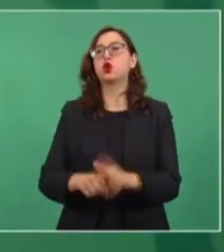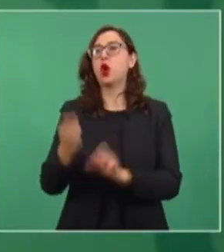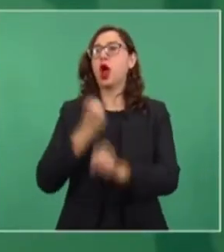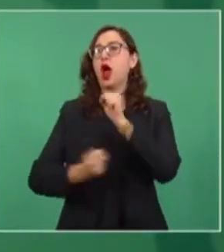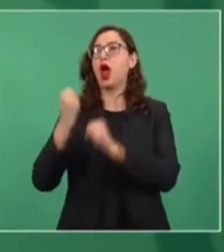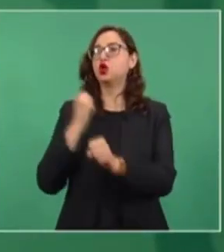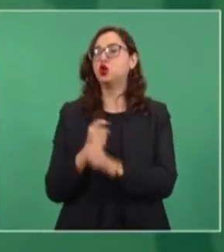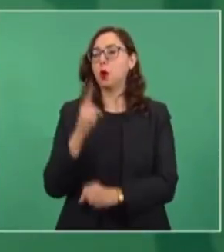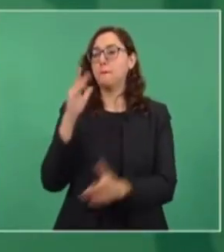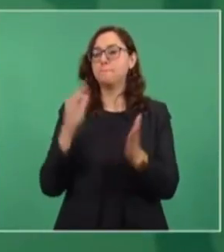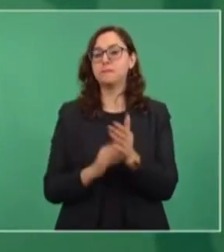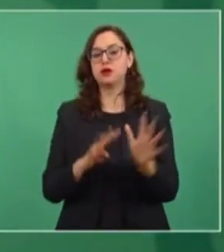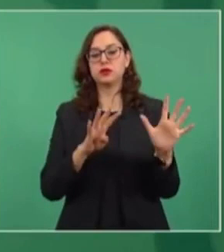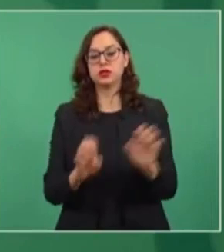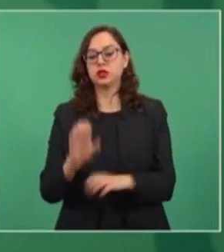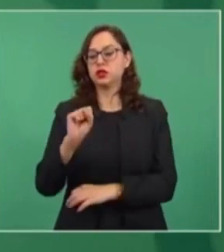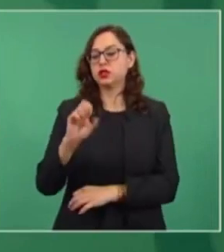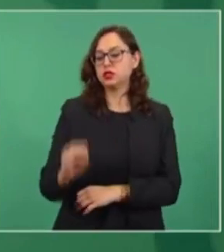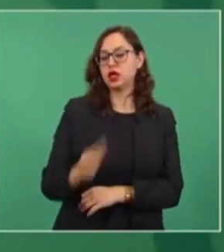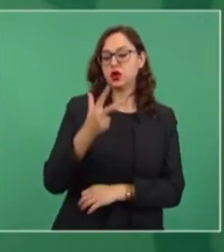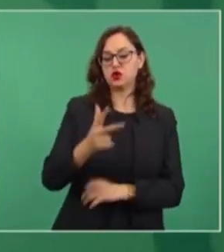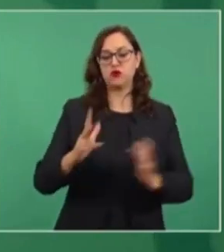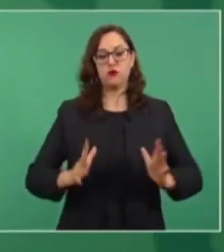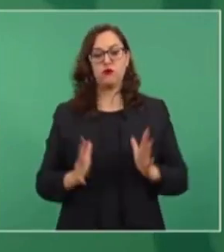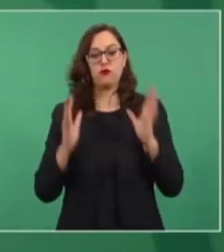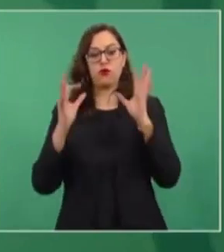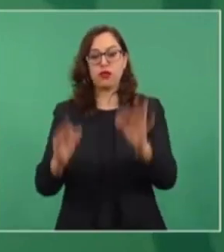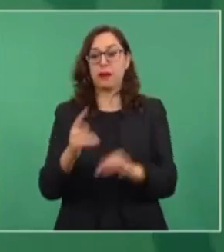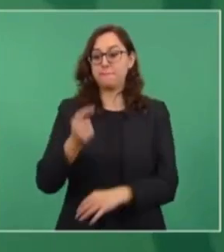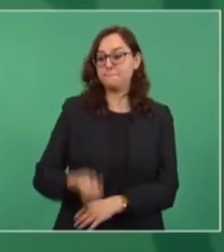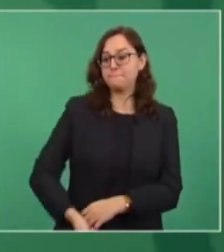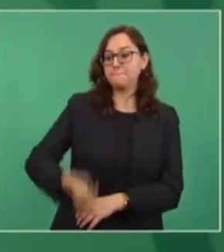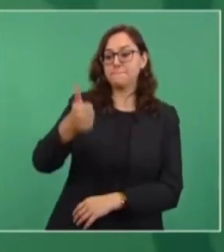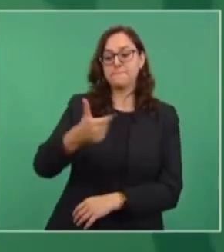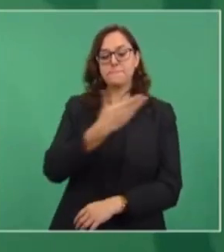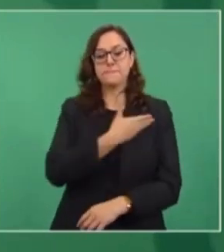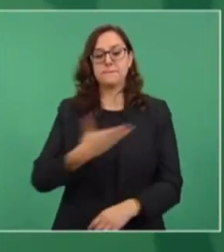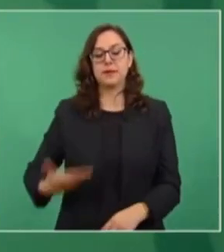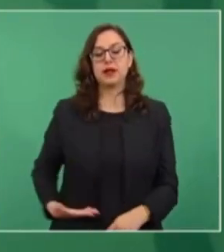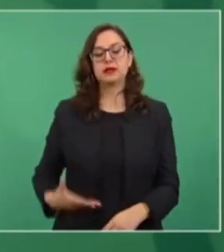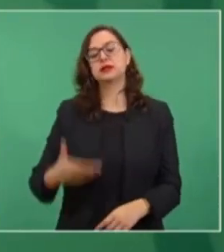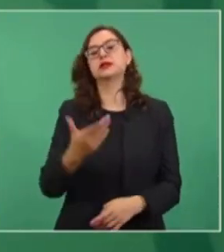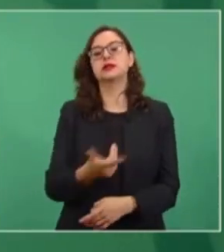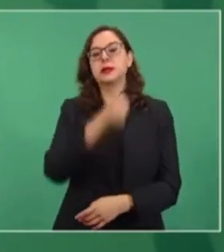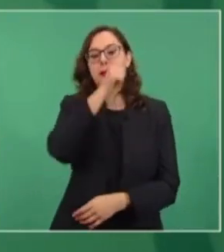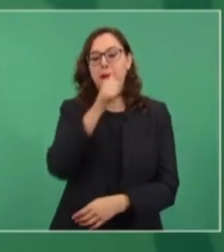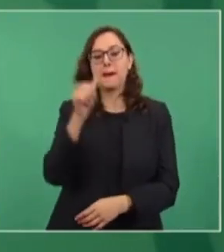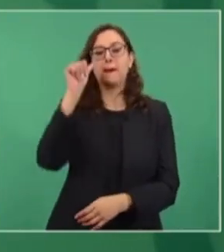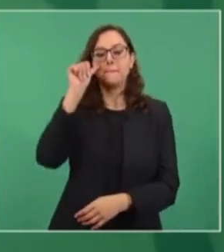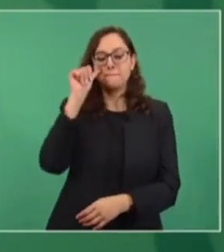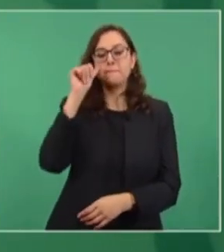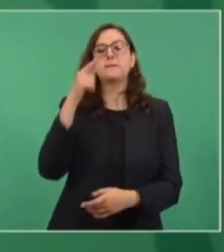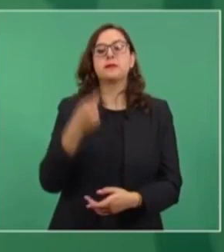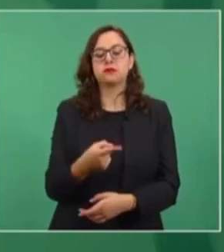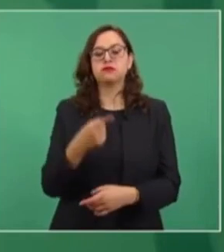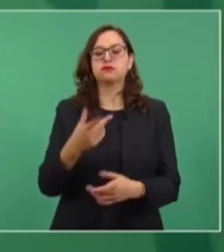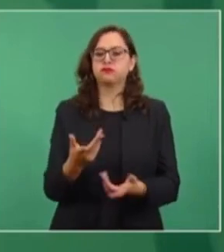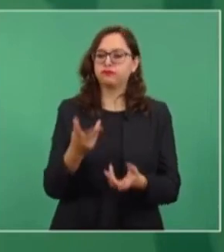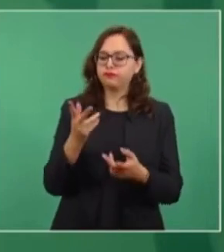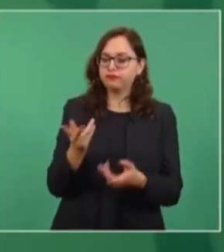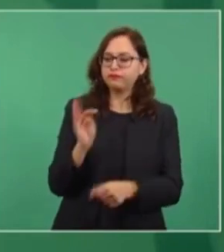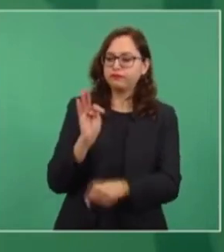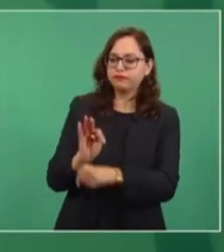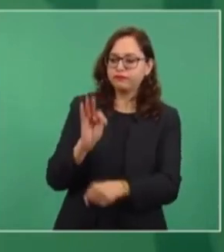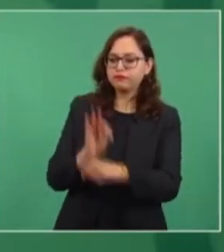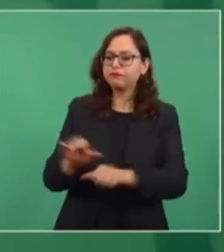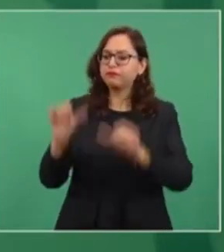1868, siendo la primera en América Latina, bajo la presidencia del licenciado Benito Juárez García, quien vio nacer y cobijó a